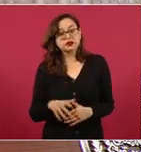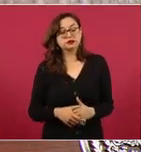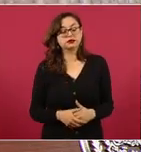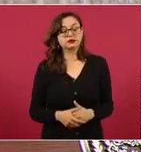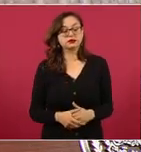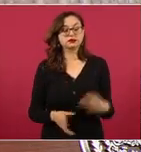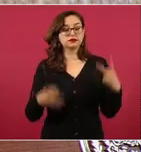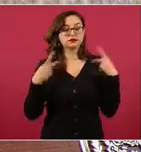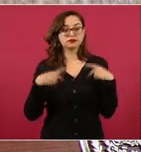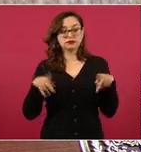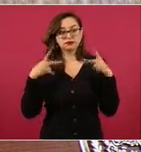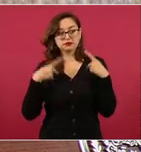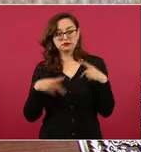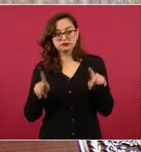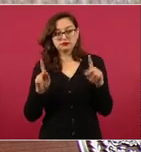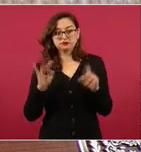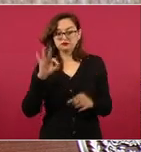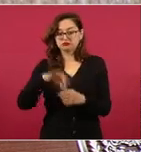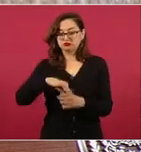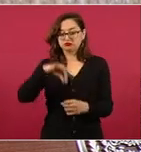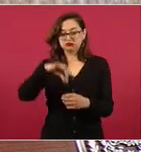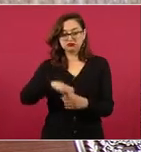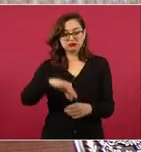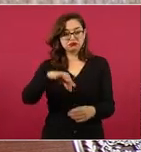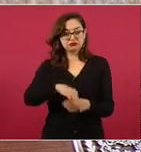la gente